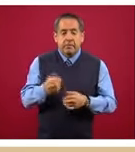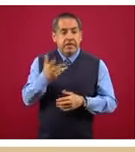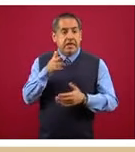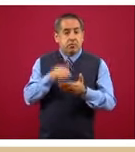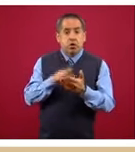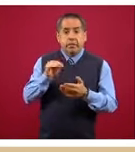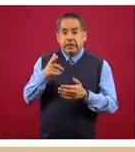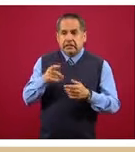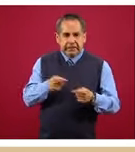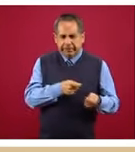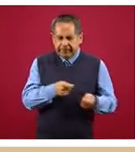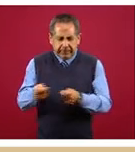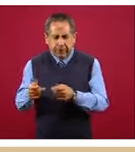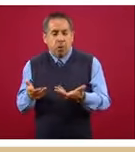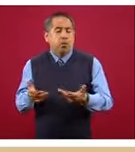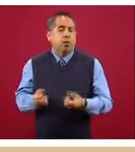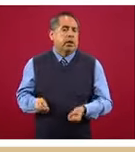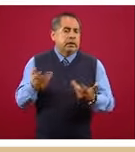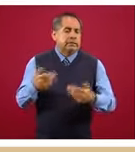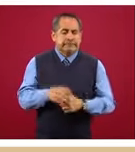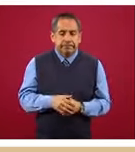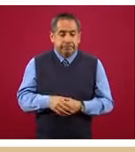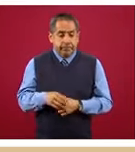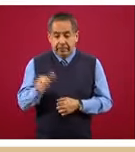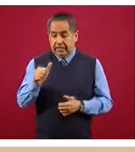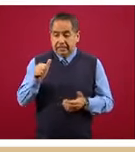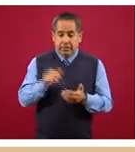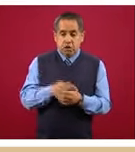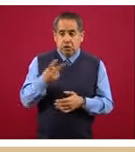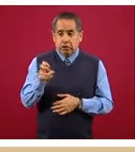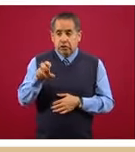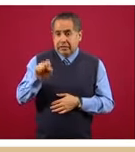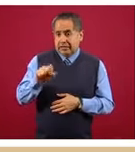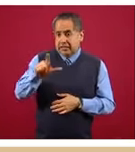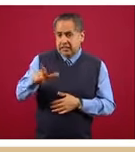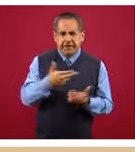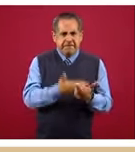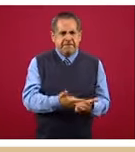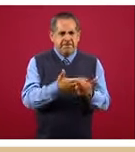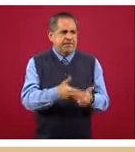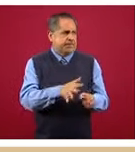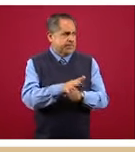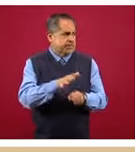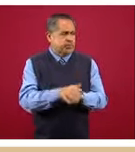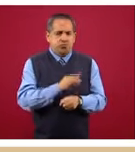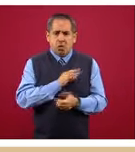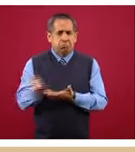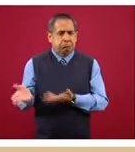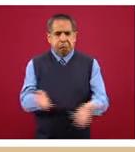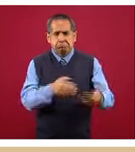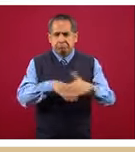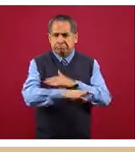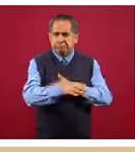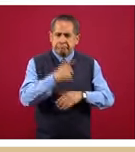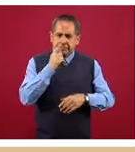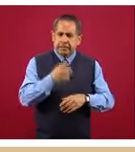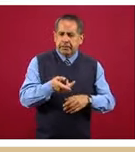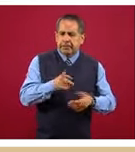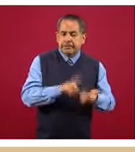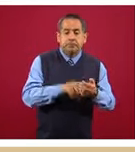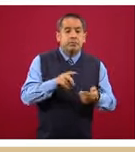están ocupadas, pero entonces la gran mayoría, 6,267, están disponibles, e inclusive lo están en los estados